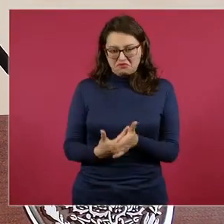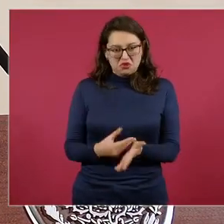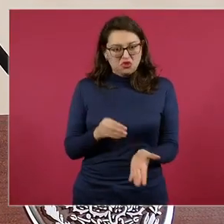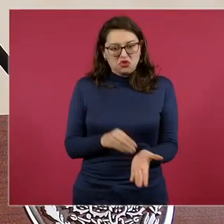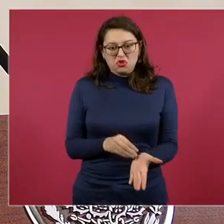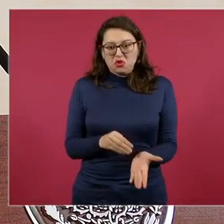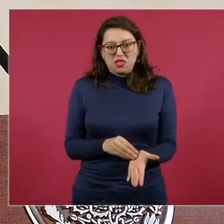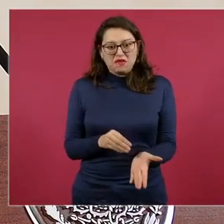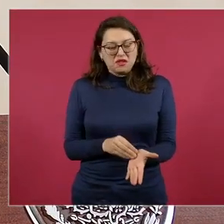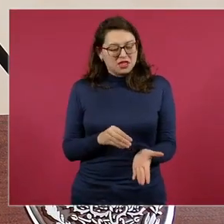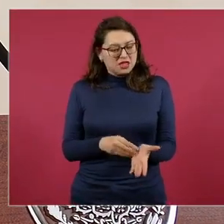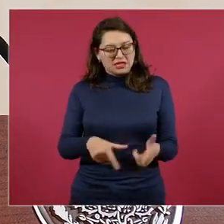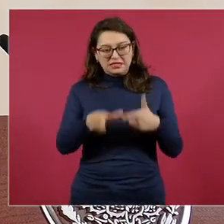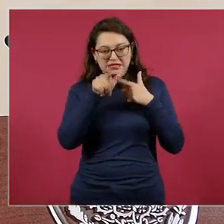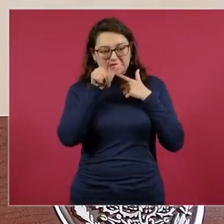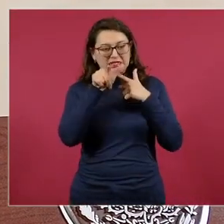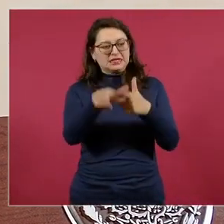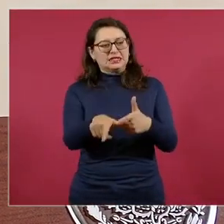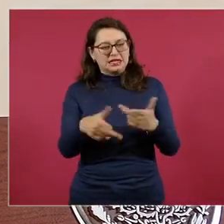O sea,